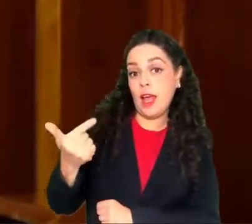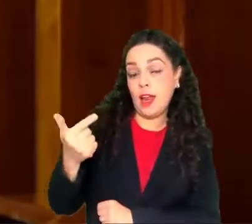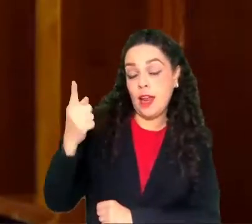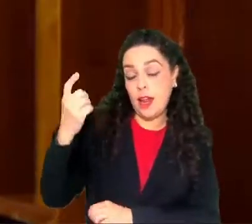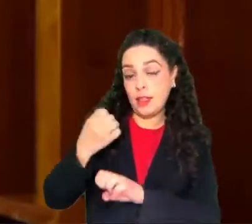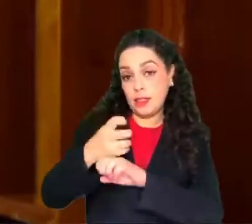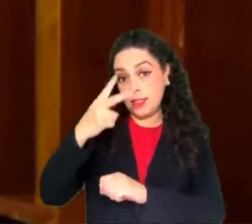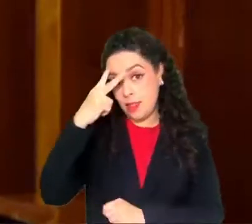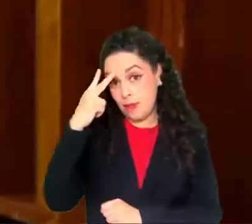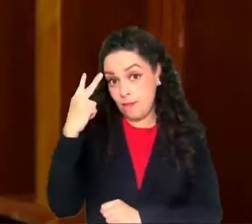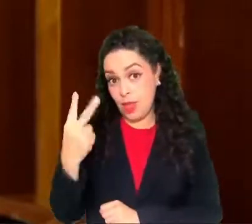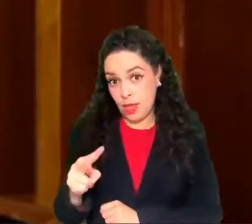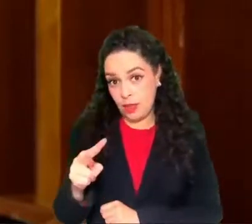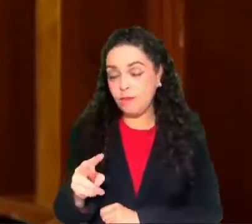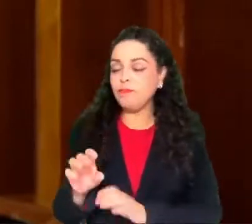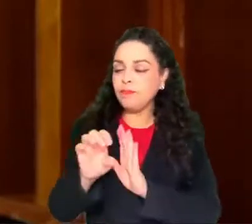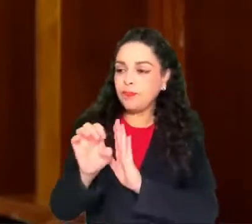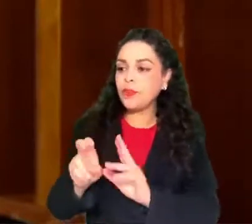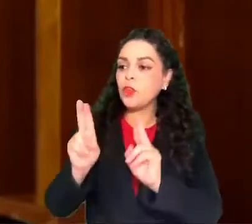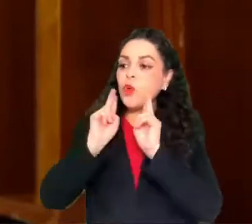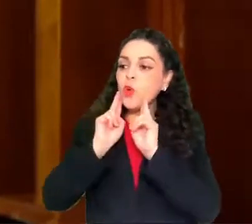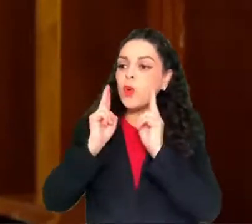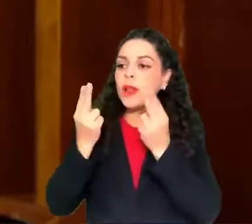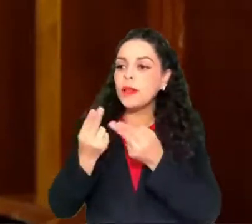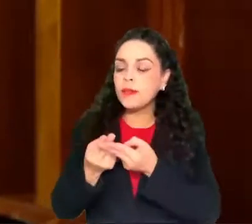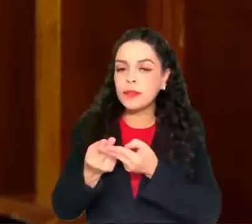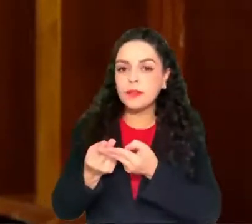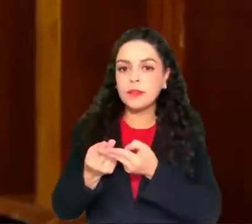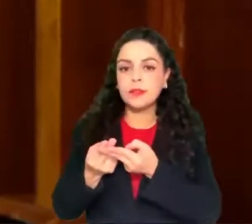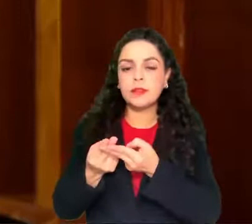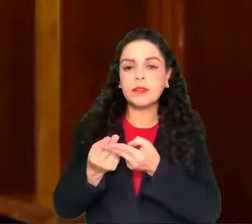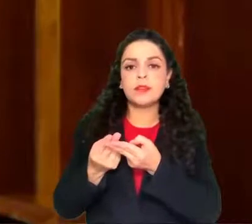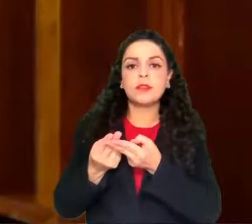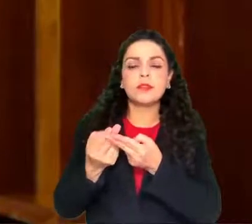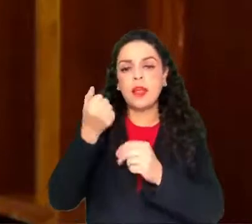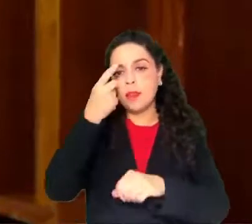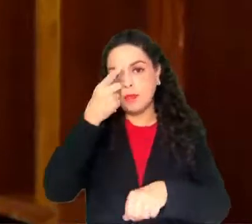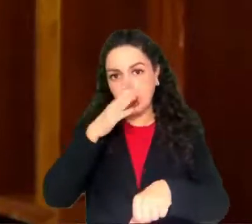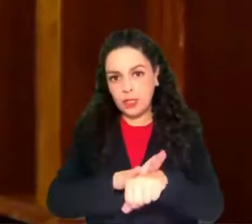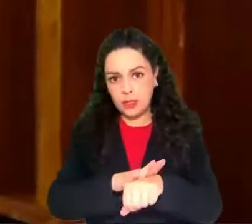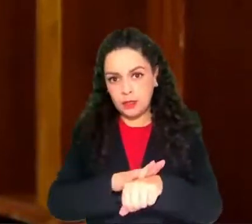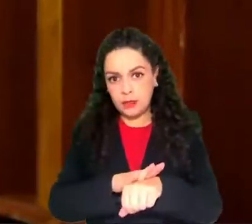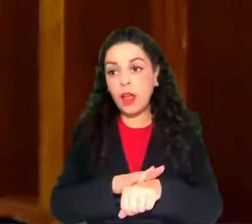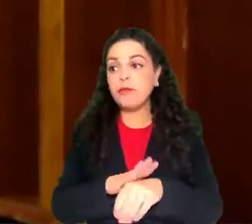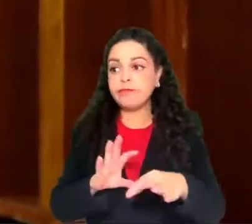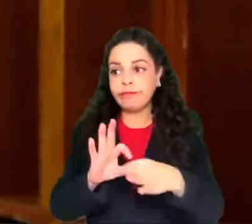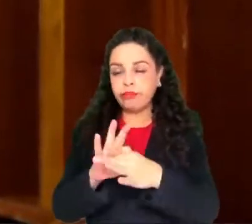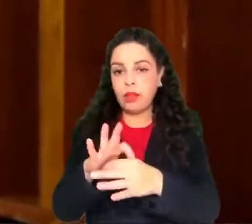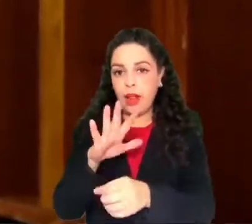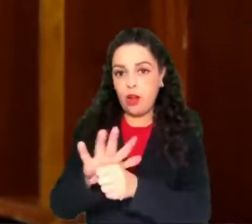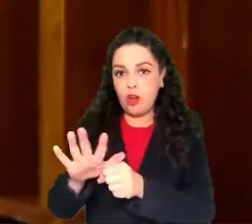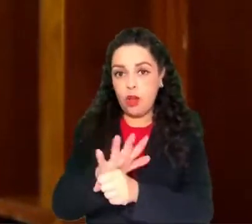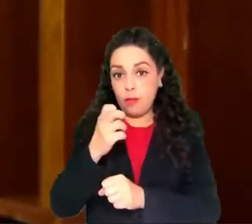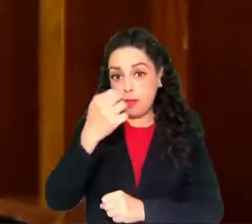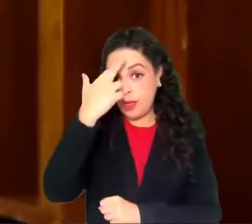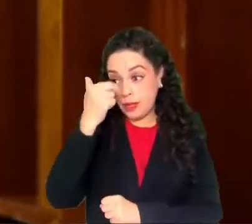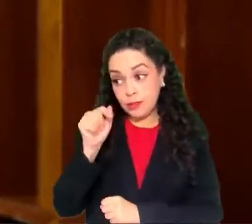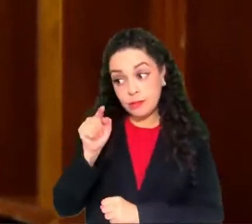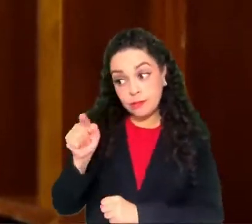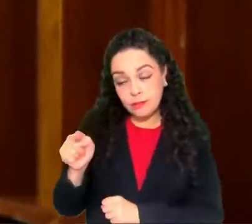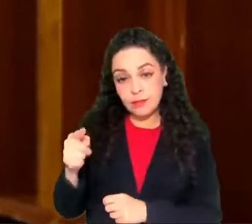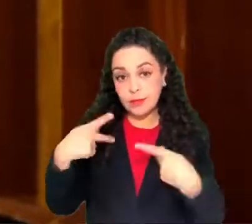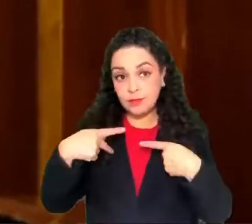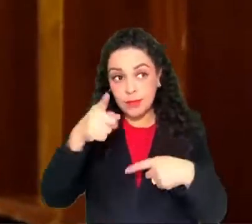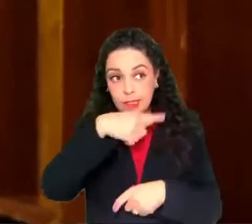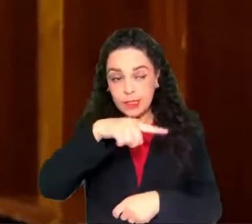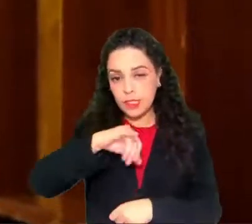de mérito son consideradas en la constitución local por lo que su desempeño también es interés de la sociedad notablemente los